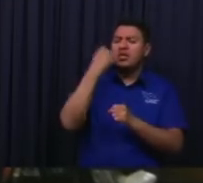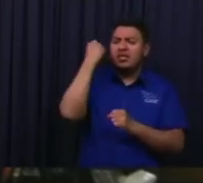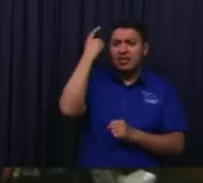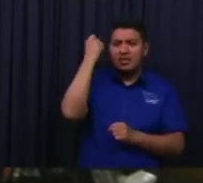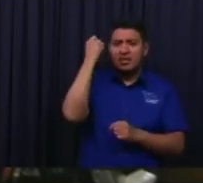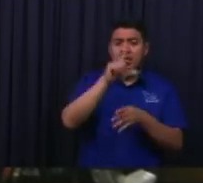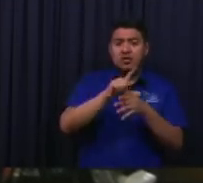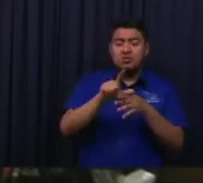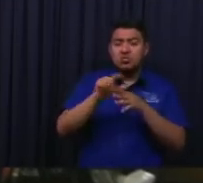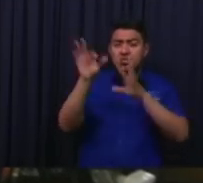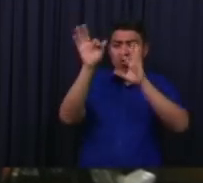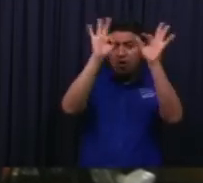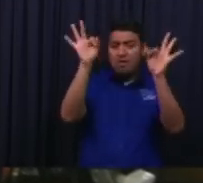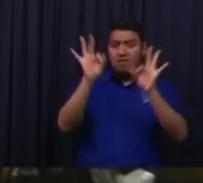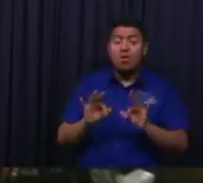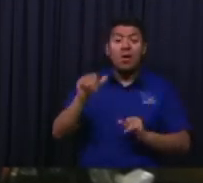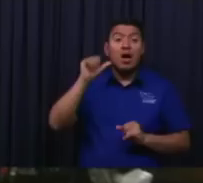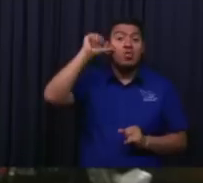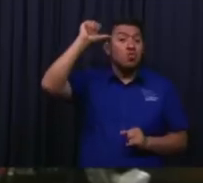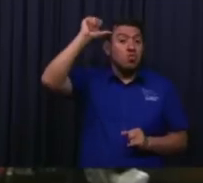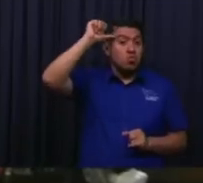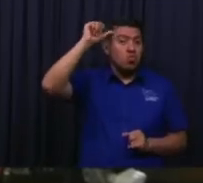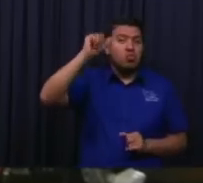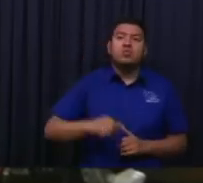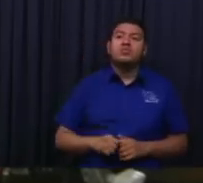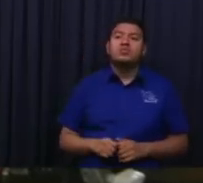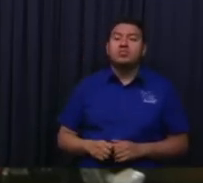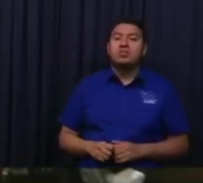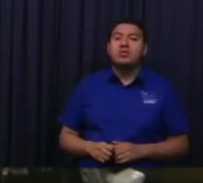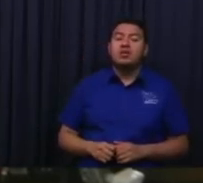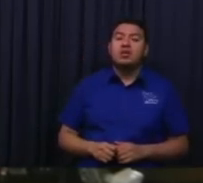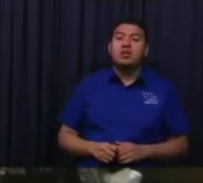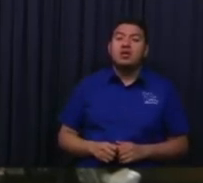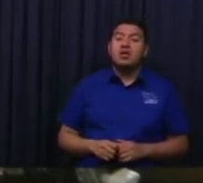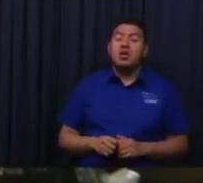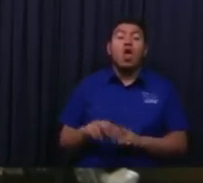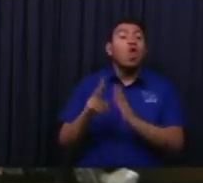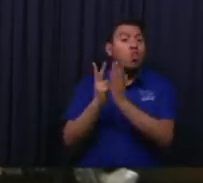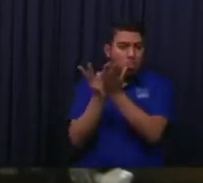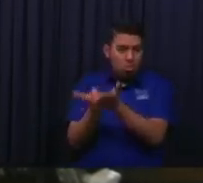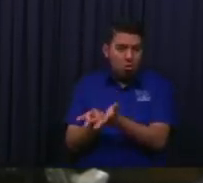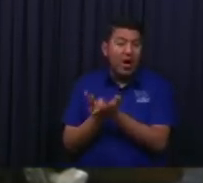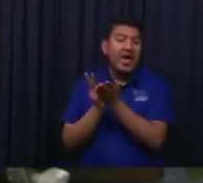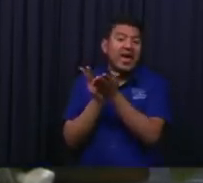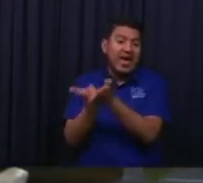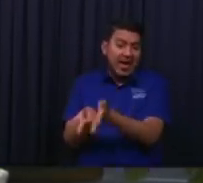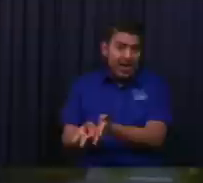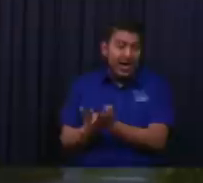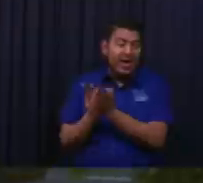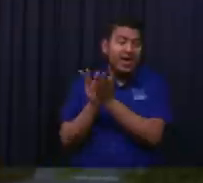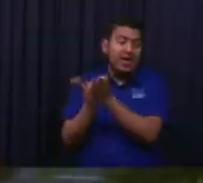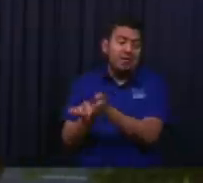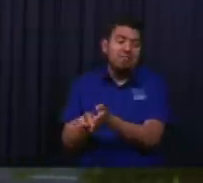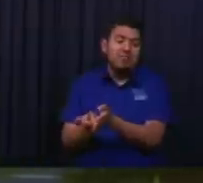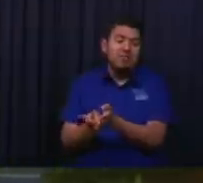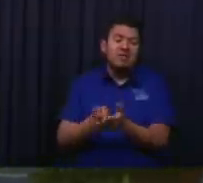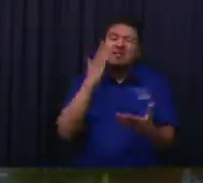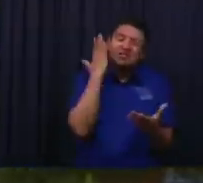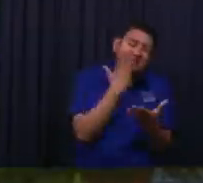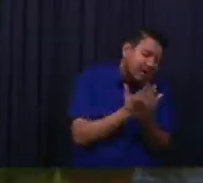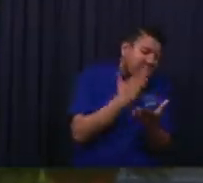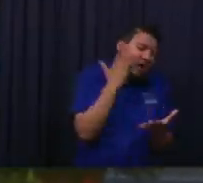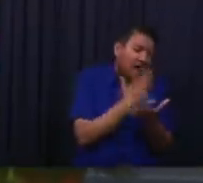otras palabras, Noé se convirtió en un hombre adulto, dejó de quejarse, hermano. Imagínate, por favor, acompáñeme con su mente